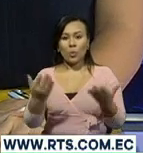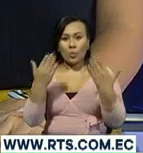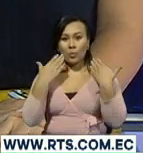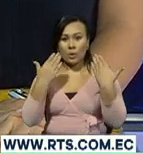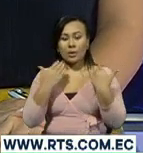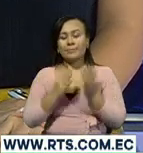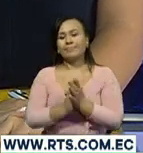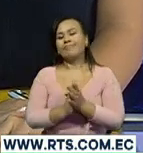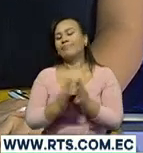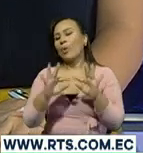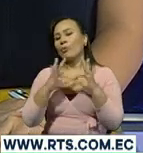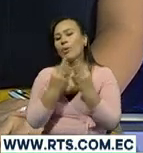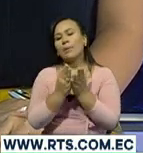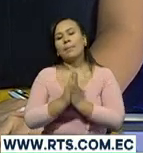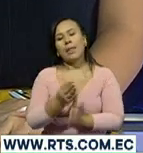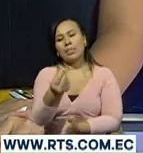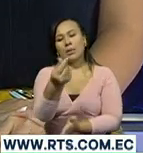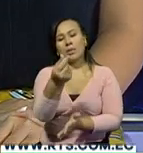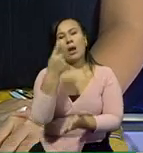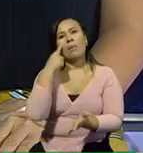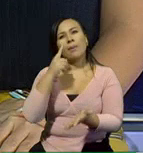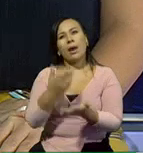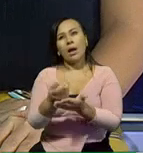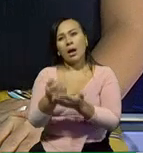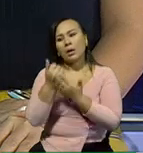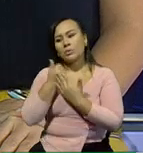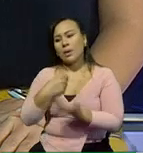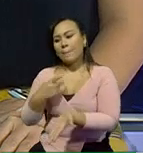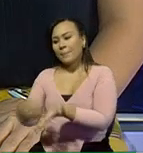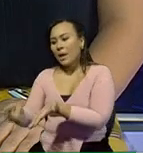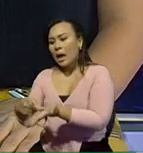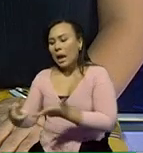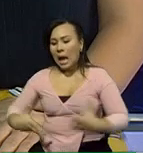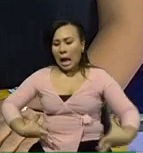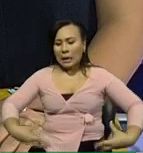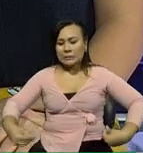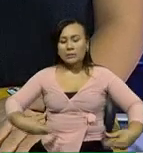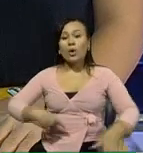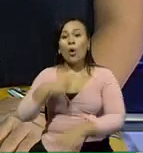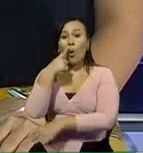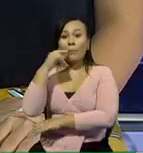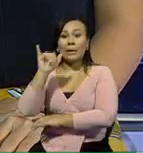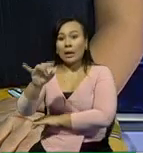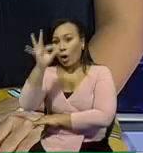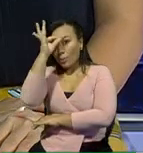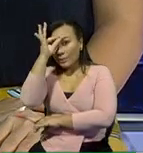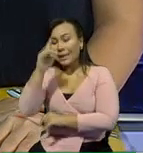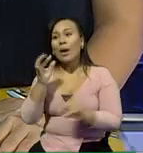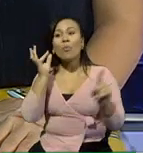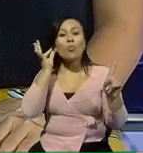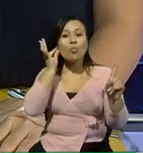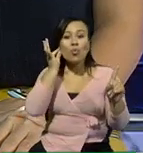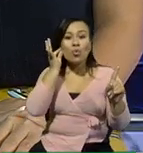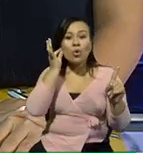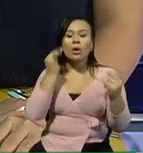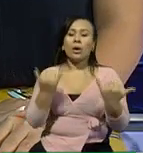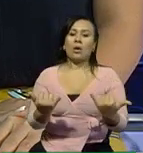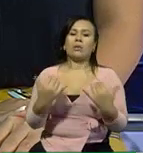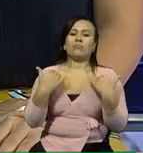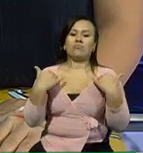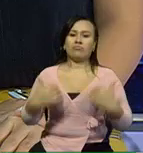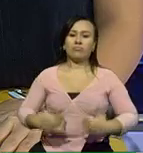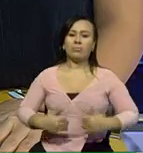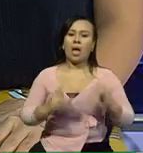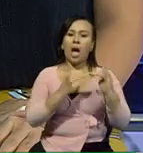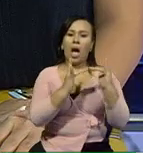familia pide ayuda para poder solventar los gastos. El hombre sigue hospitalizado mientras que la mujer está postrada en una